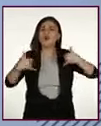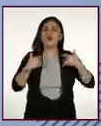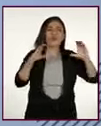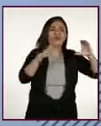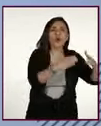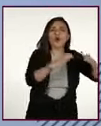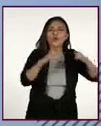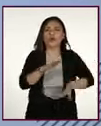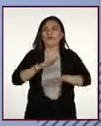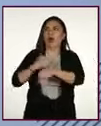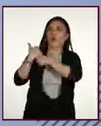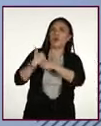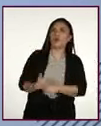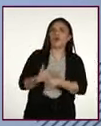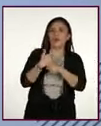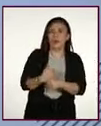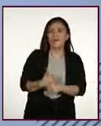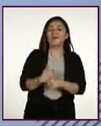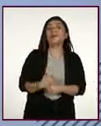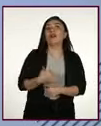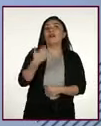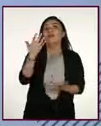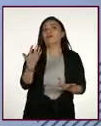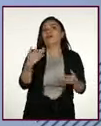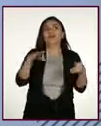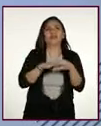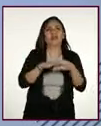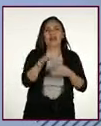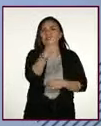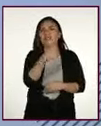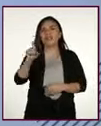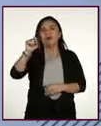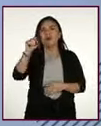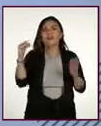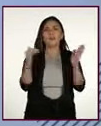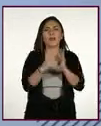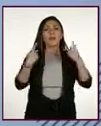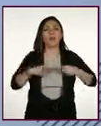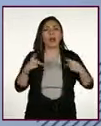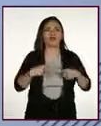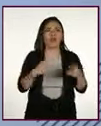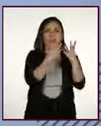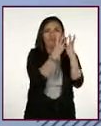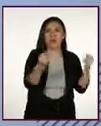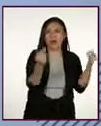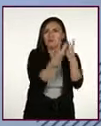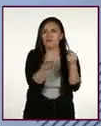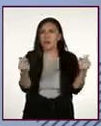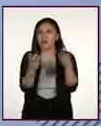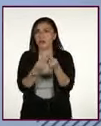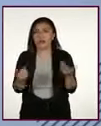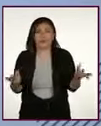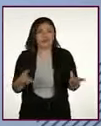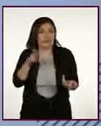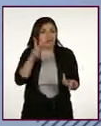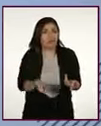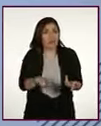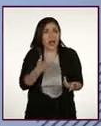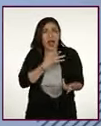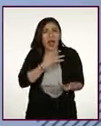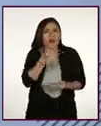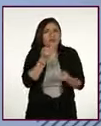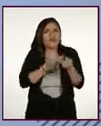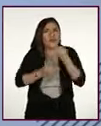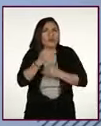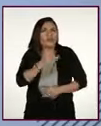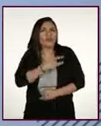atenciones. Entonces, con más de 120,000 personas desaparecidas, todas y todos tenemos un pedacito que